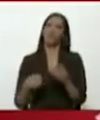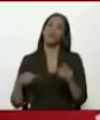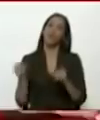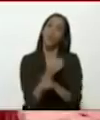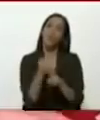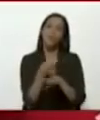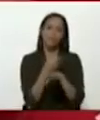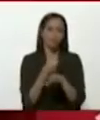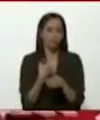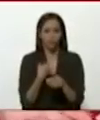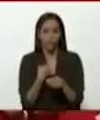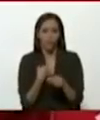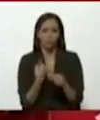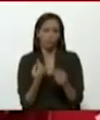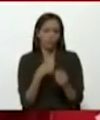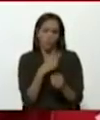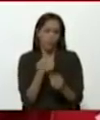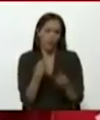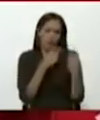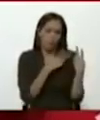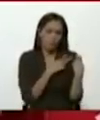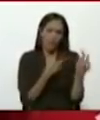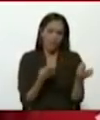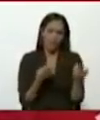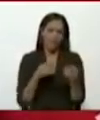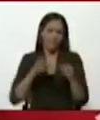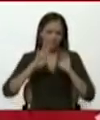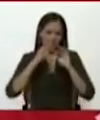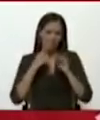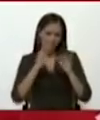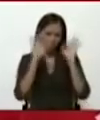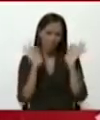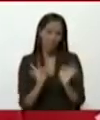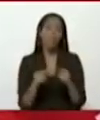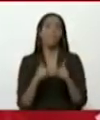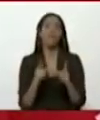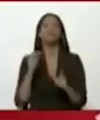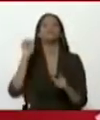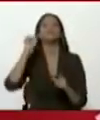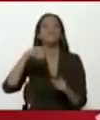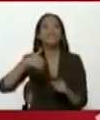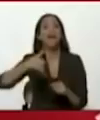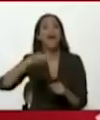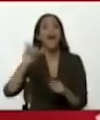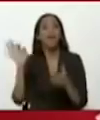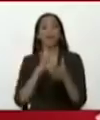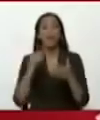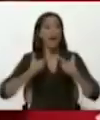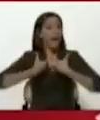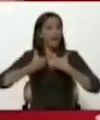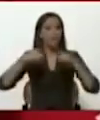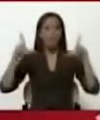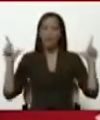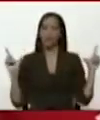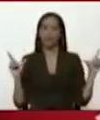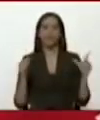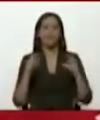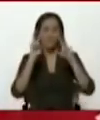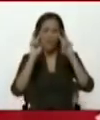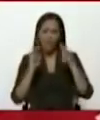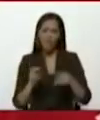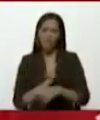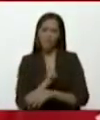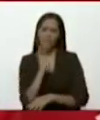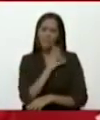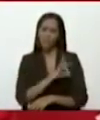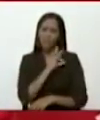Sería irresponsable decirlo de esa manera. Pero si hay funcionarios abiertamente, revisen las redes sociales de algunos